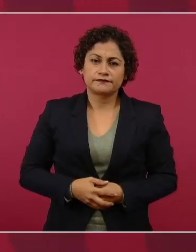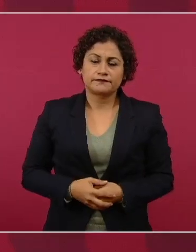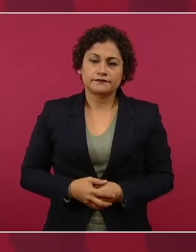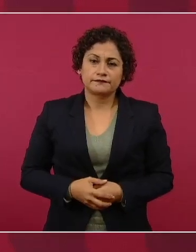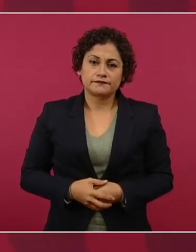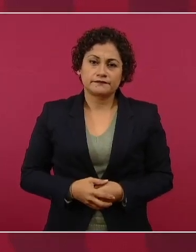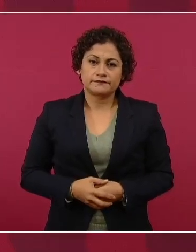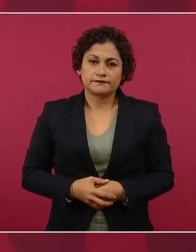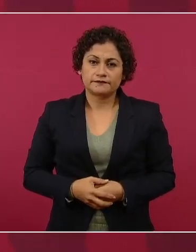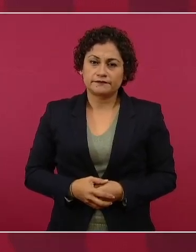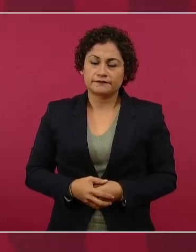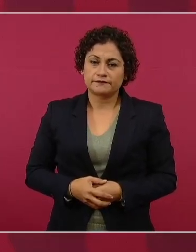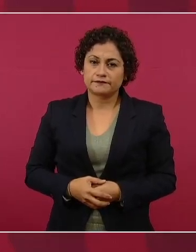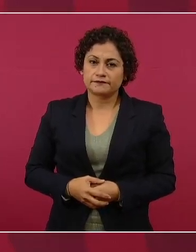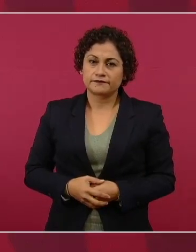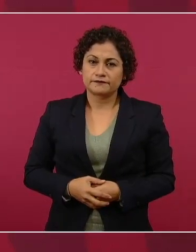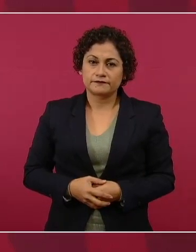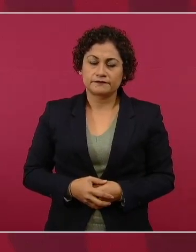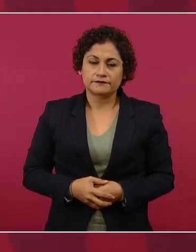Y le dice